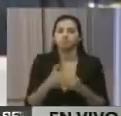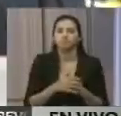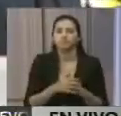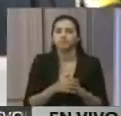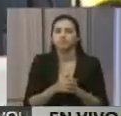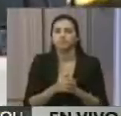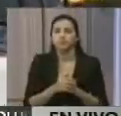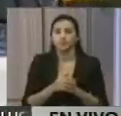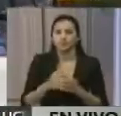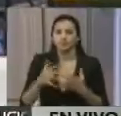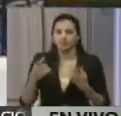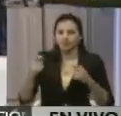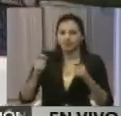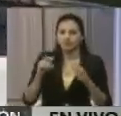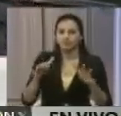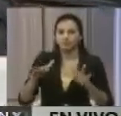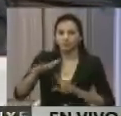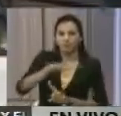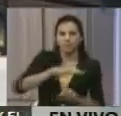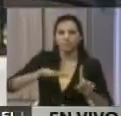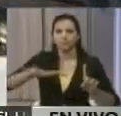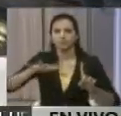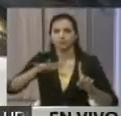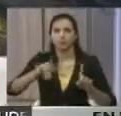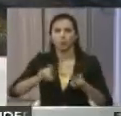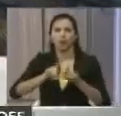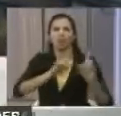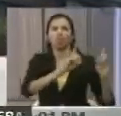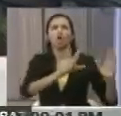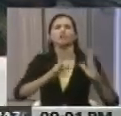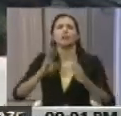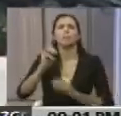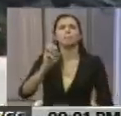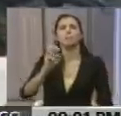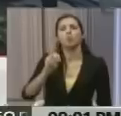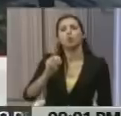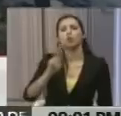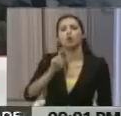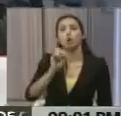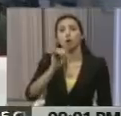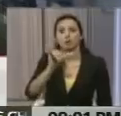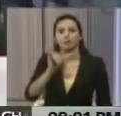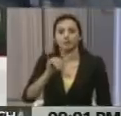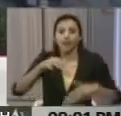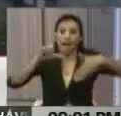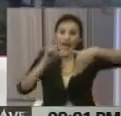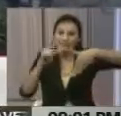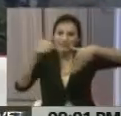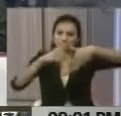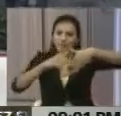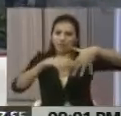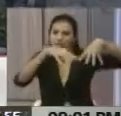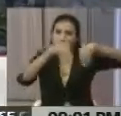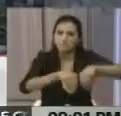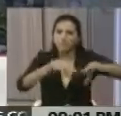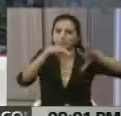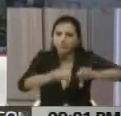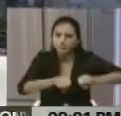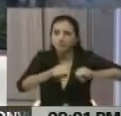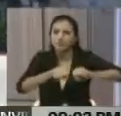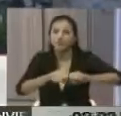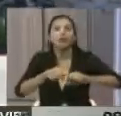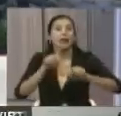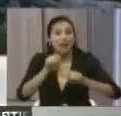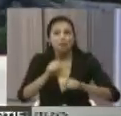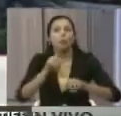su ámbito que considera con la doctrina de Monroe, que es el continente americano, recogerse aquí. Y por eso tiene esta ofensiva contra